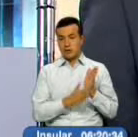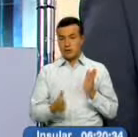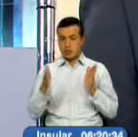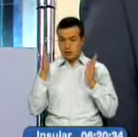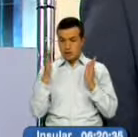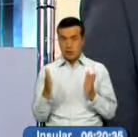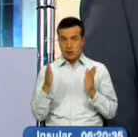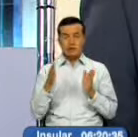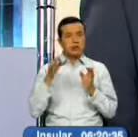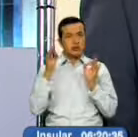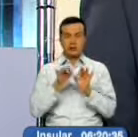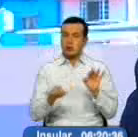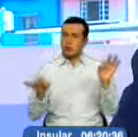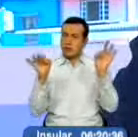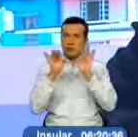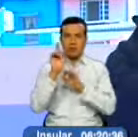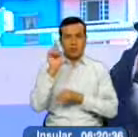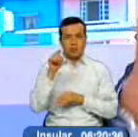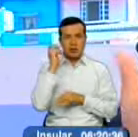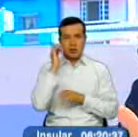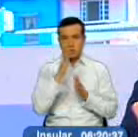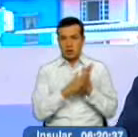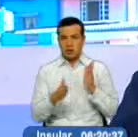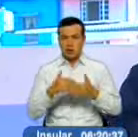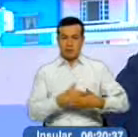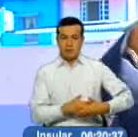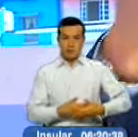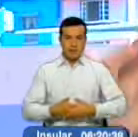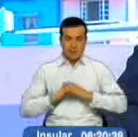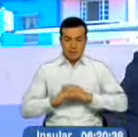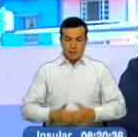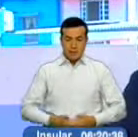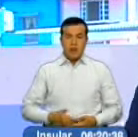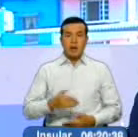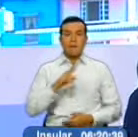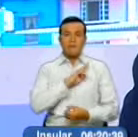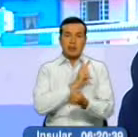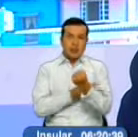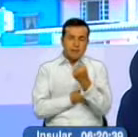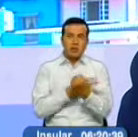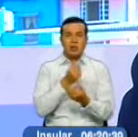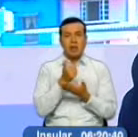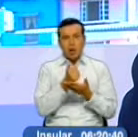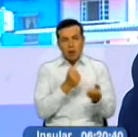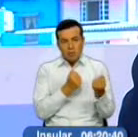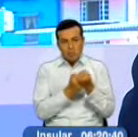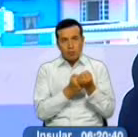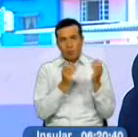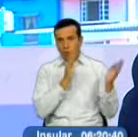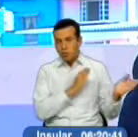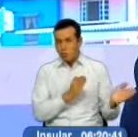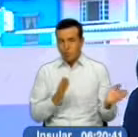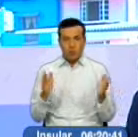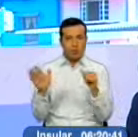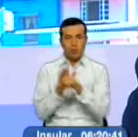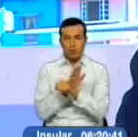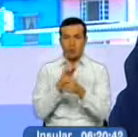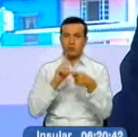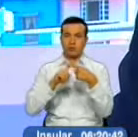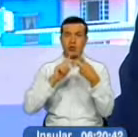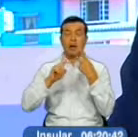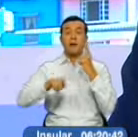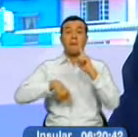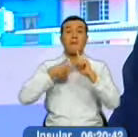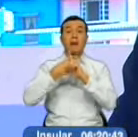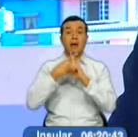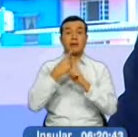una intervención en el embarazo de las madres, dándole todas las adecuadas y composiciones nutricionales, tienes que intervenir